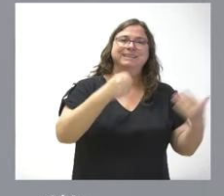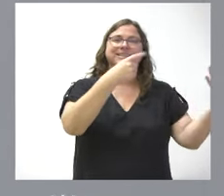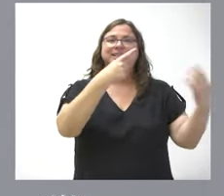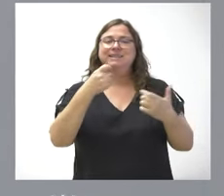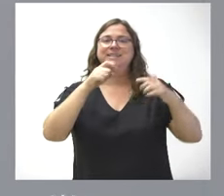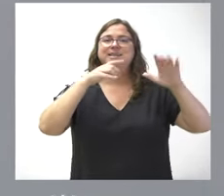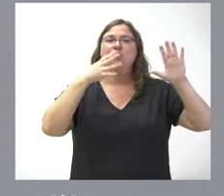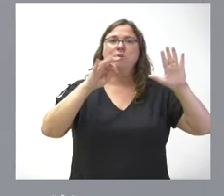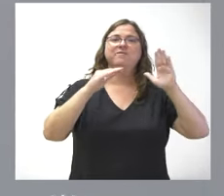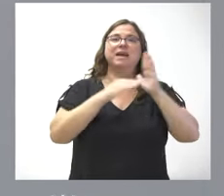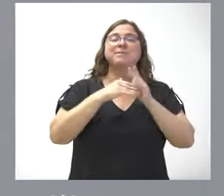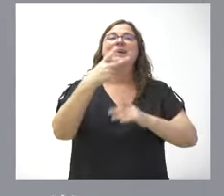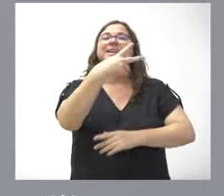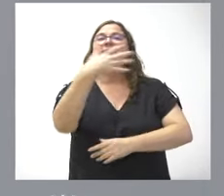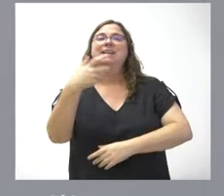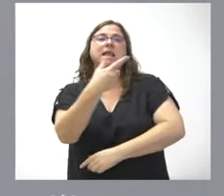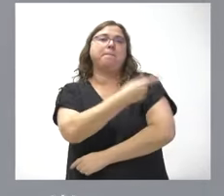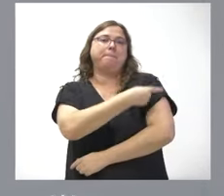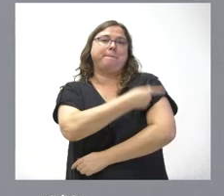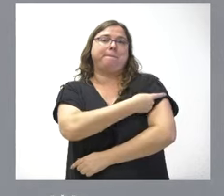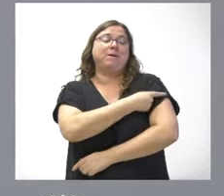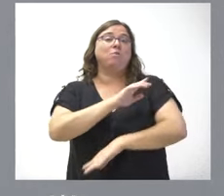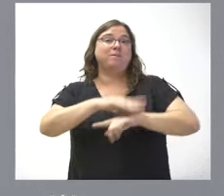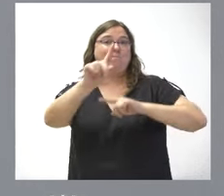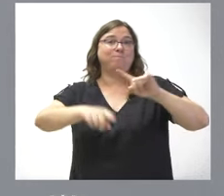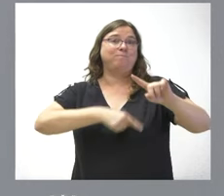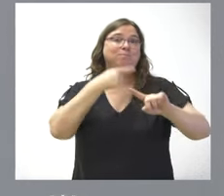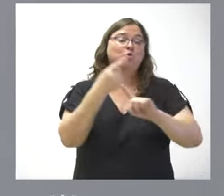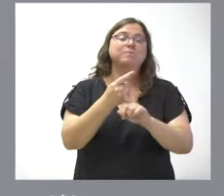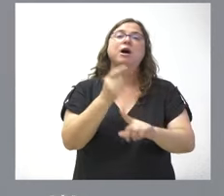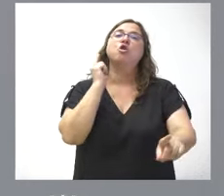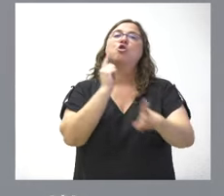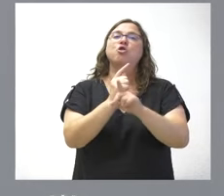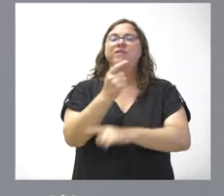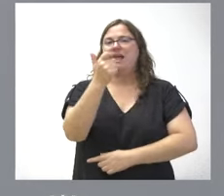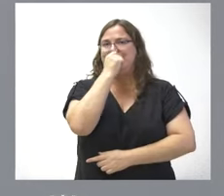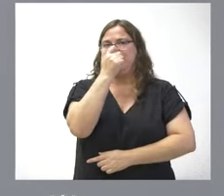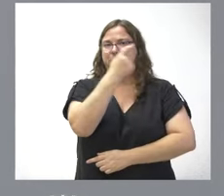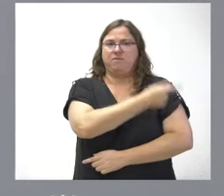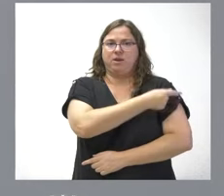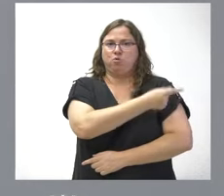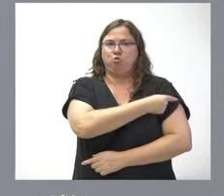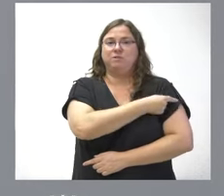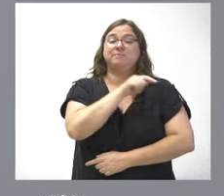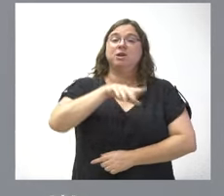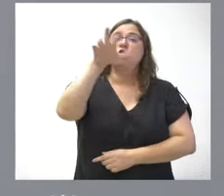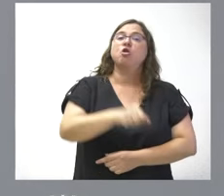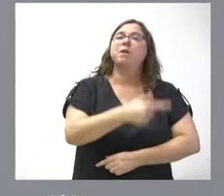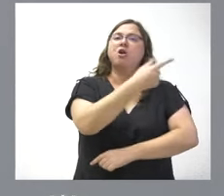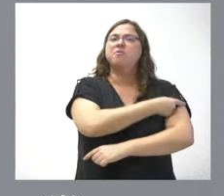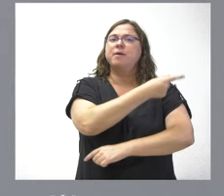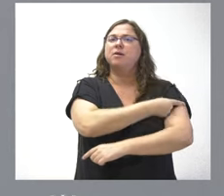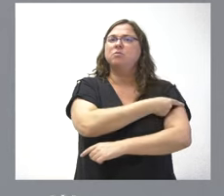6905 vacunas para la próxima campaña frente a la gripe se trata de la compra de estas vacunas que